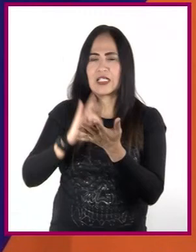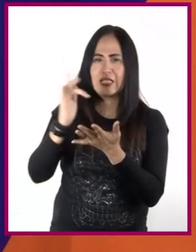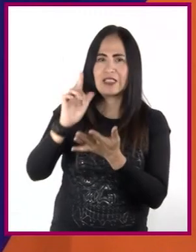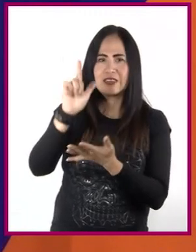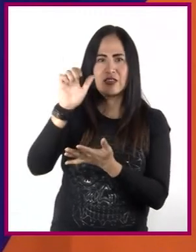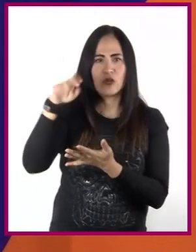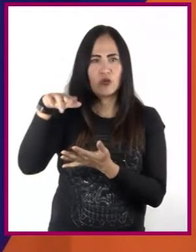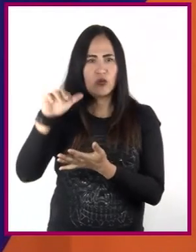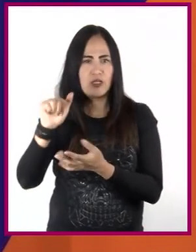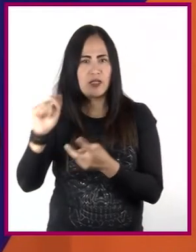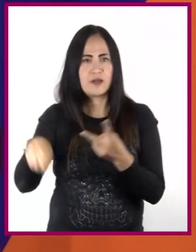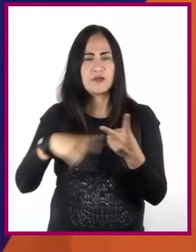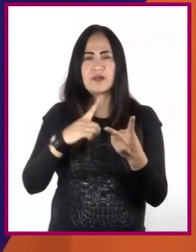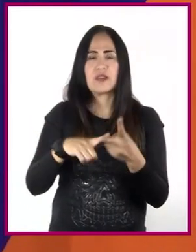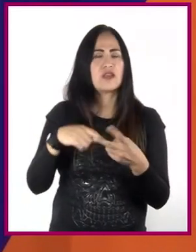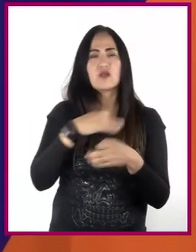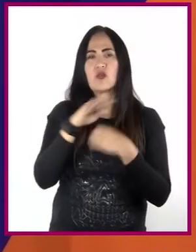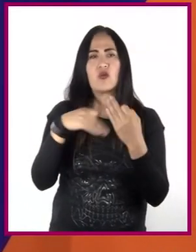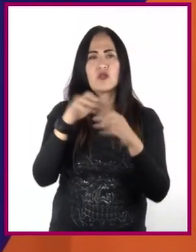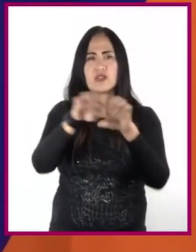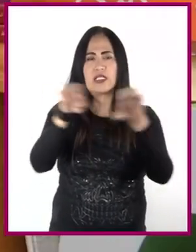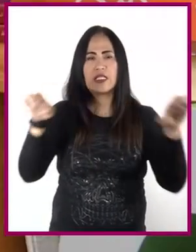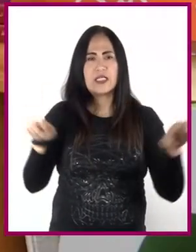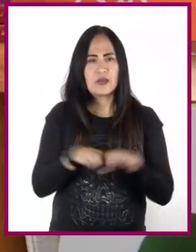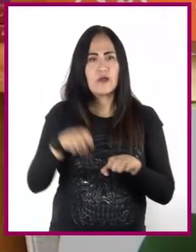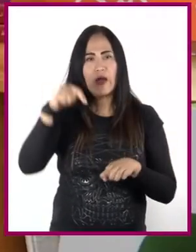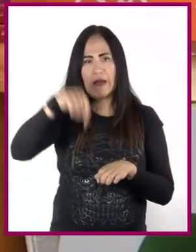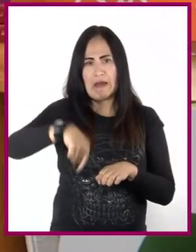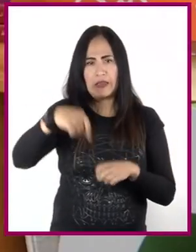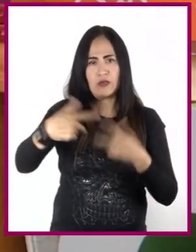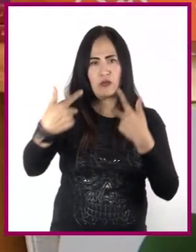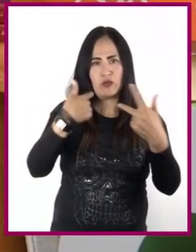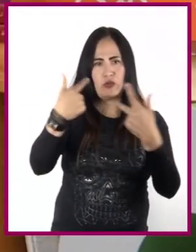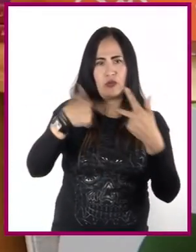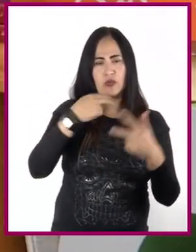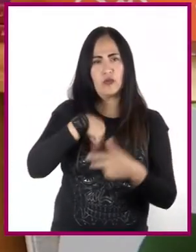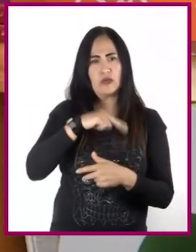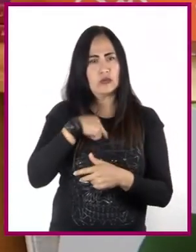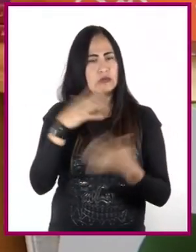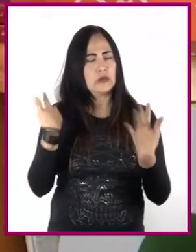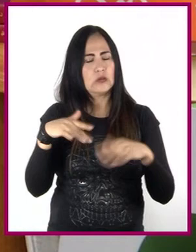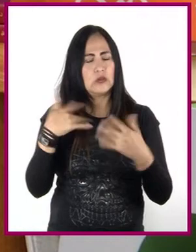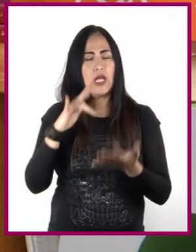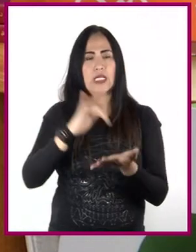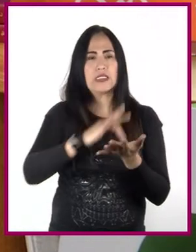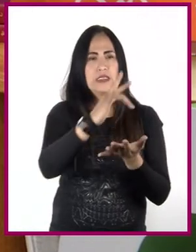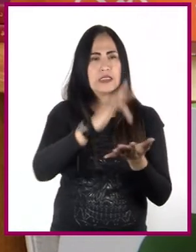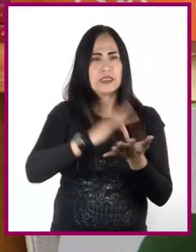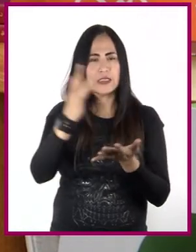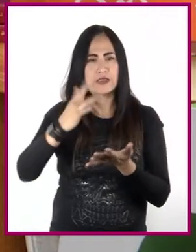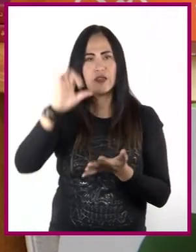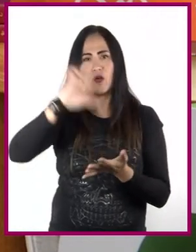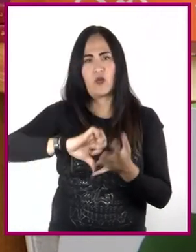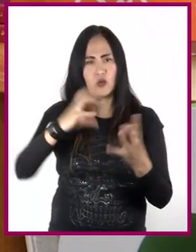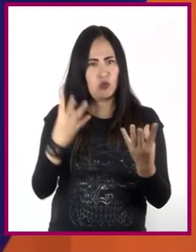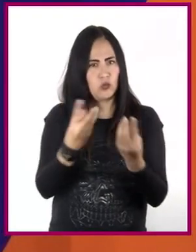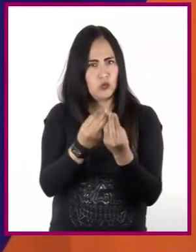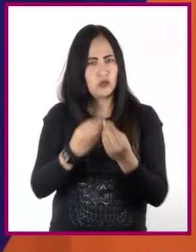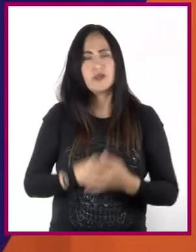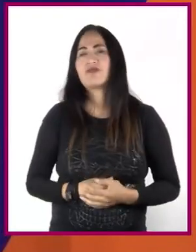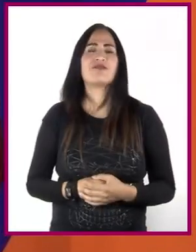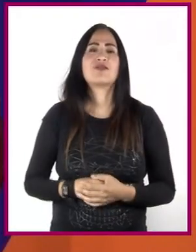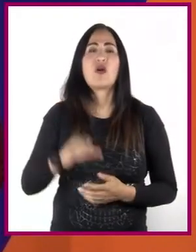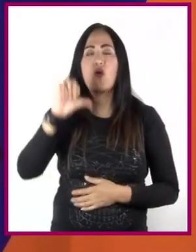y un reconocimiento a todo el equipo que hace posible que estemos aquí, compartiendo esta sesión con ustedes.